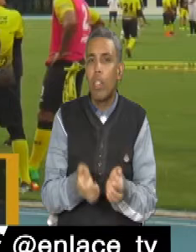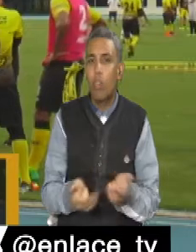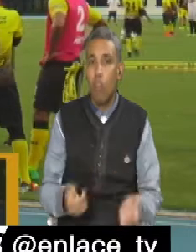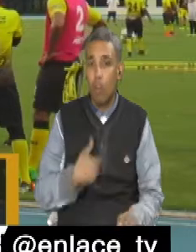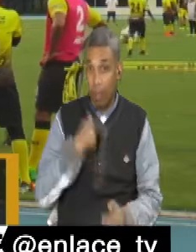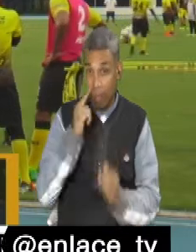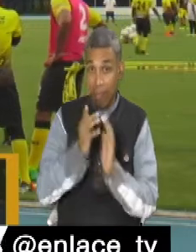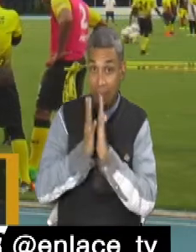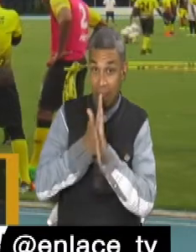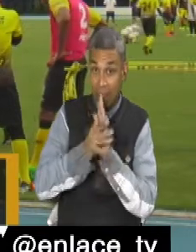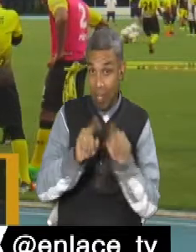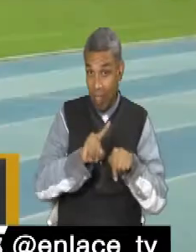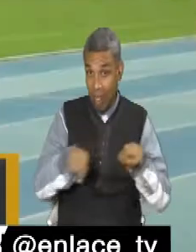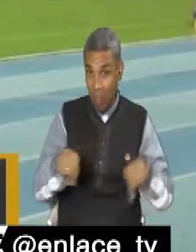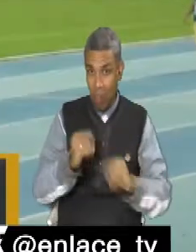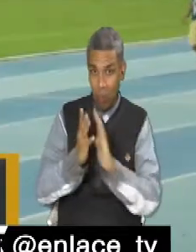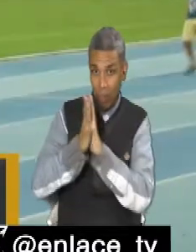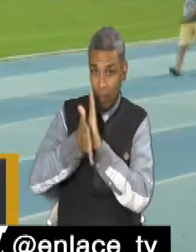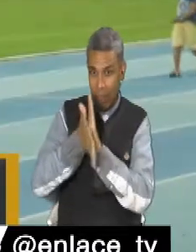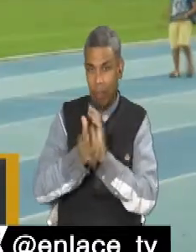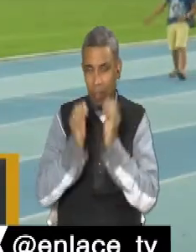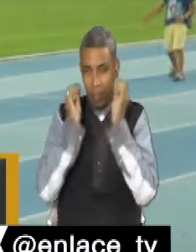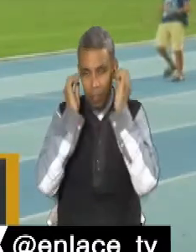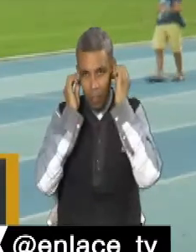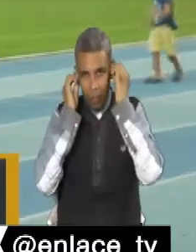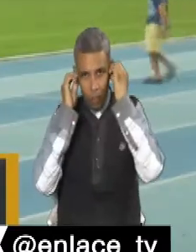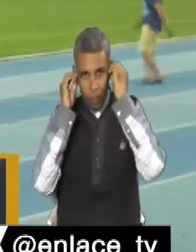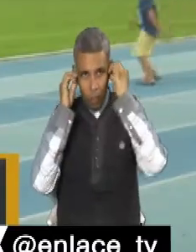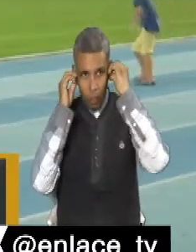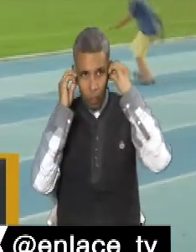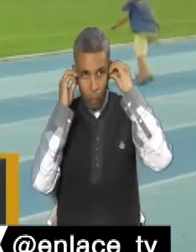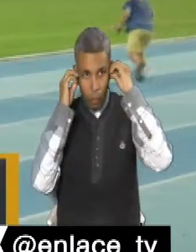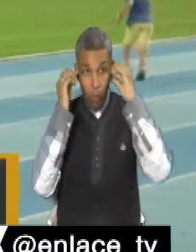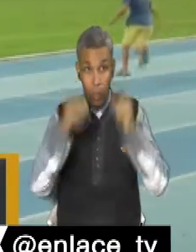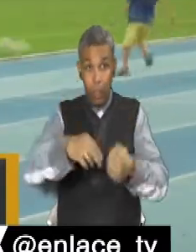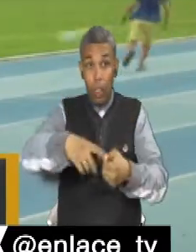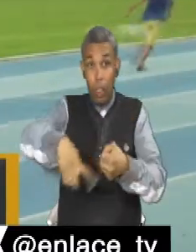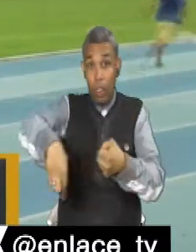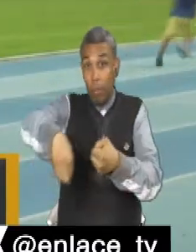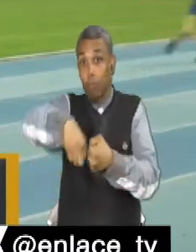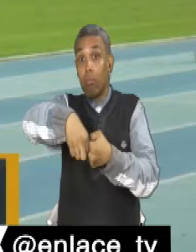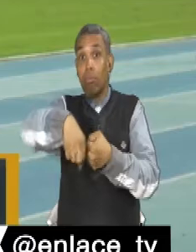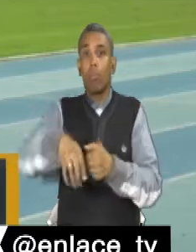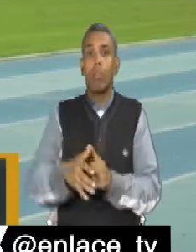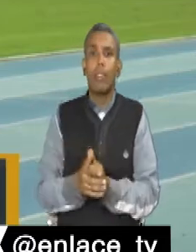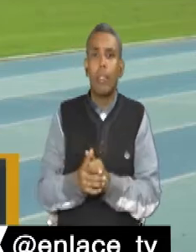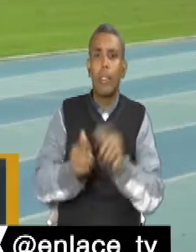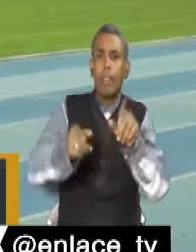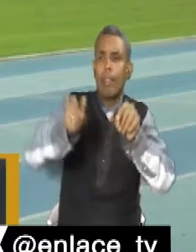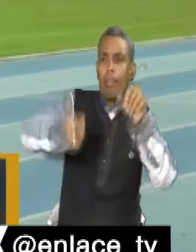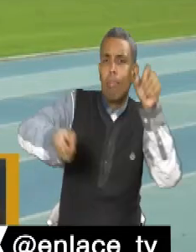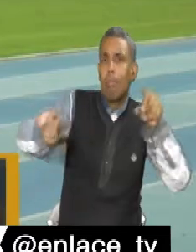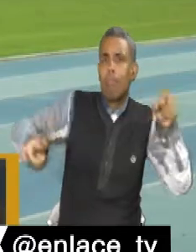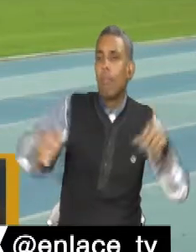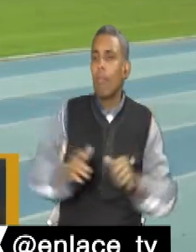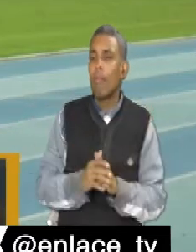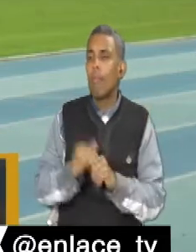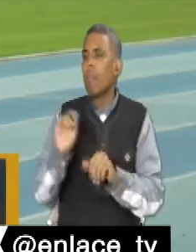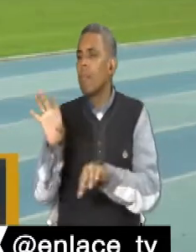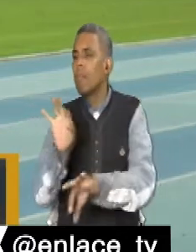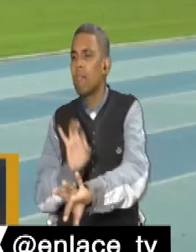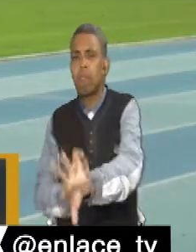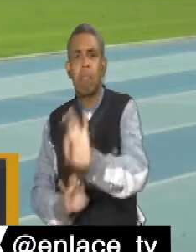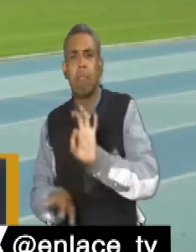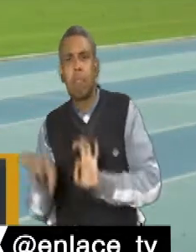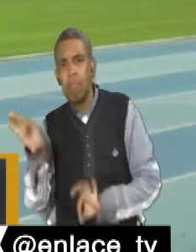profesional colombiano. Siempre los jugadores que contrata Alianza son jugadores que a veces son mal dicho, desechados por otros equipos, pero aquí toman